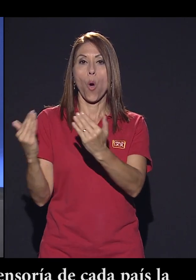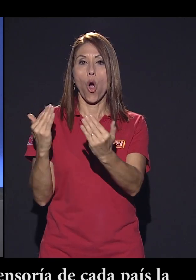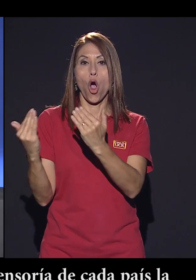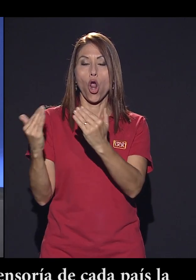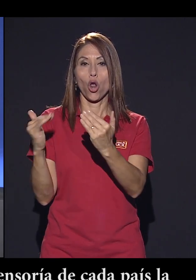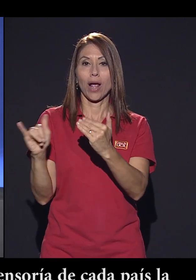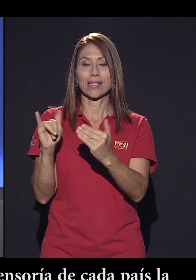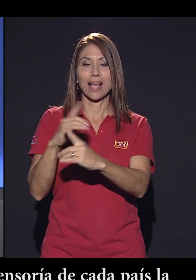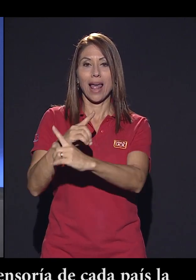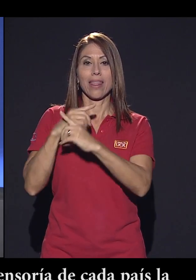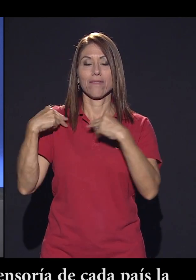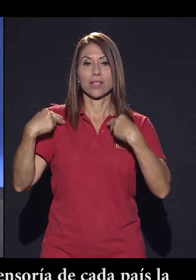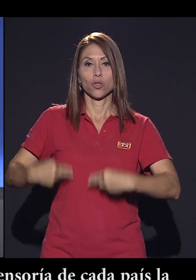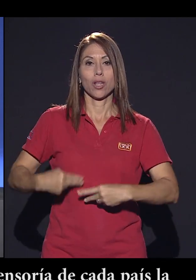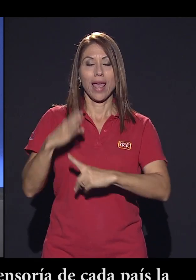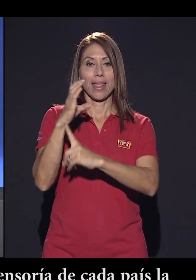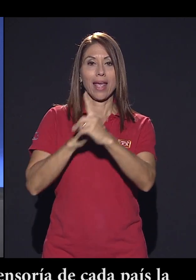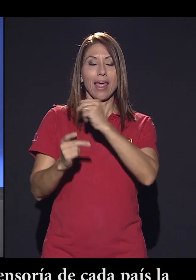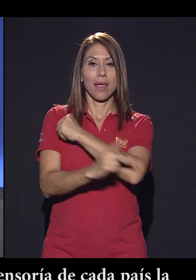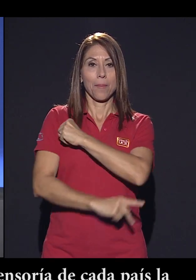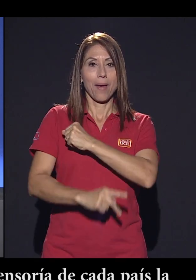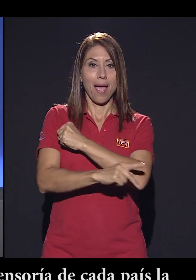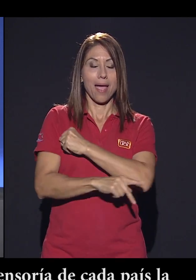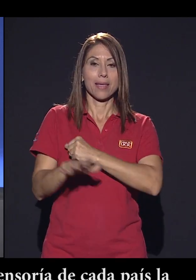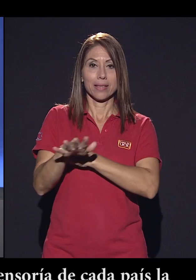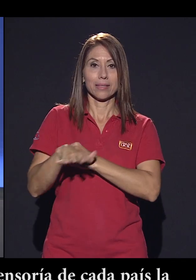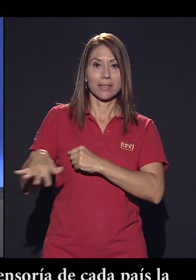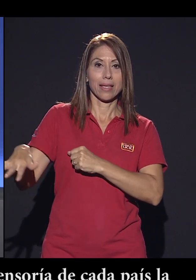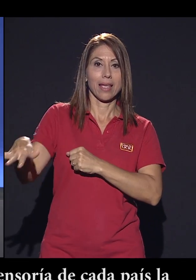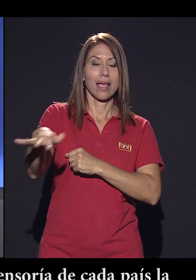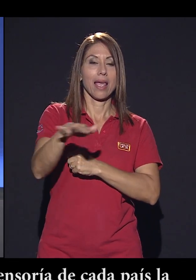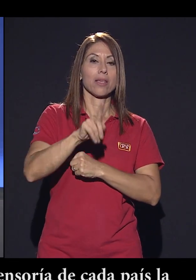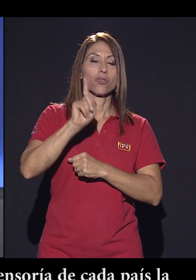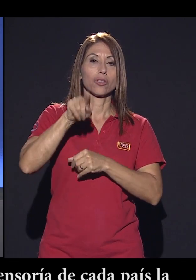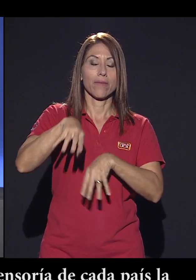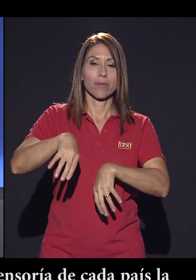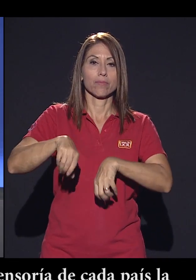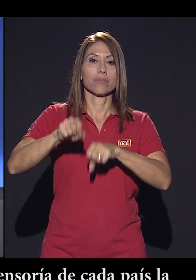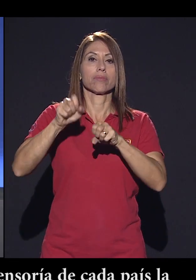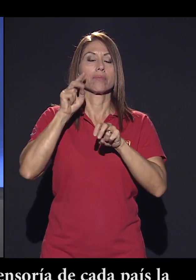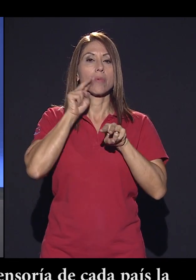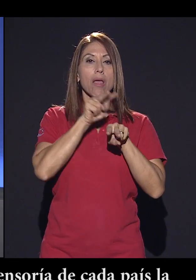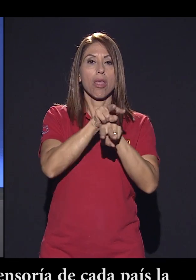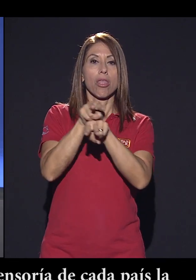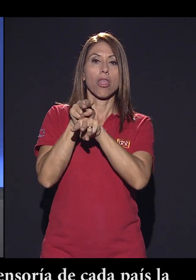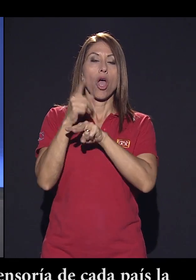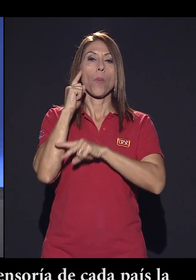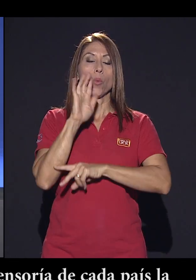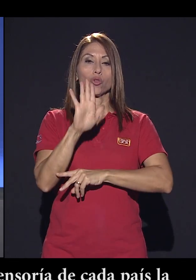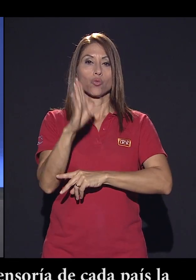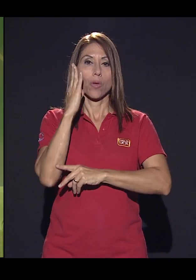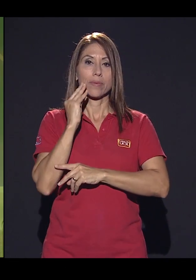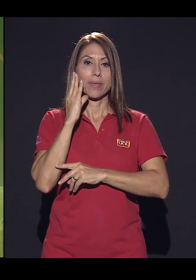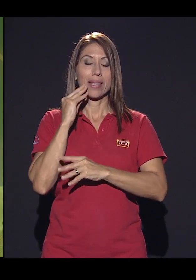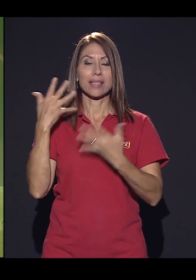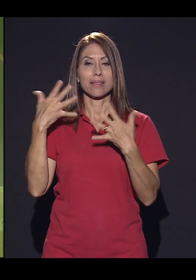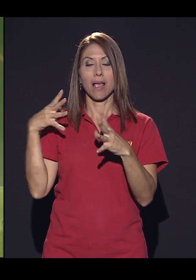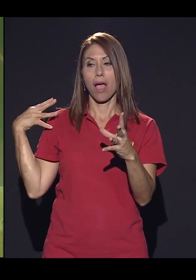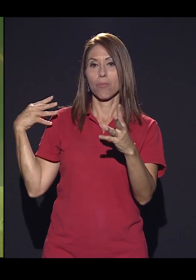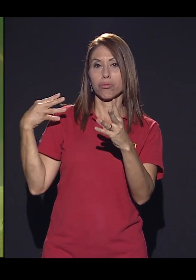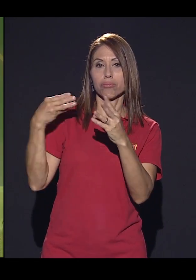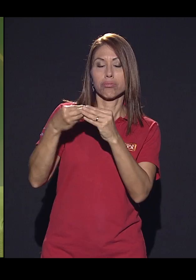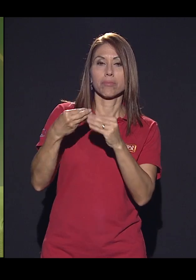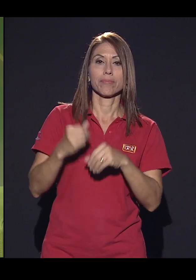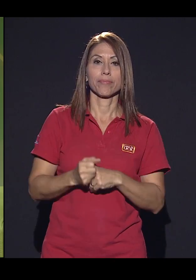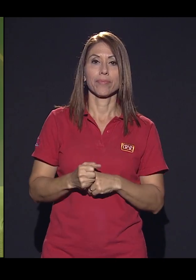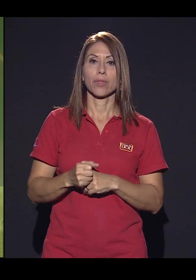país quien asuma estas tareas por la experiencia acumulada. Las organizaciones de